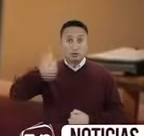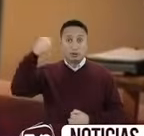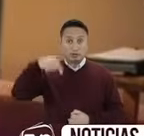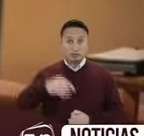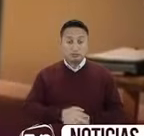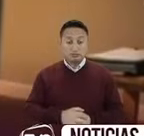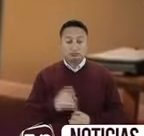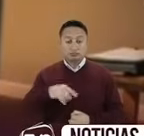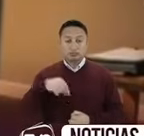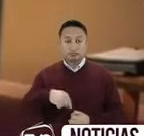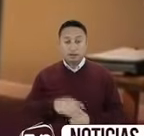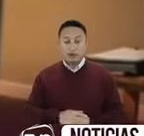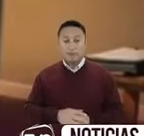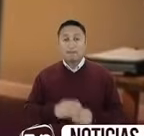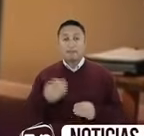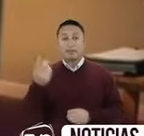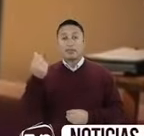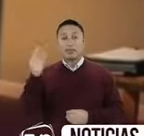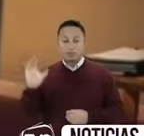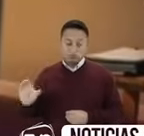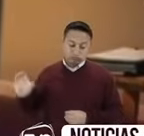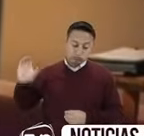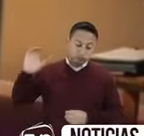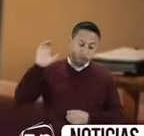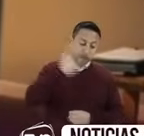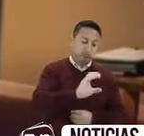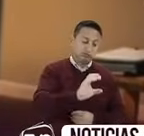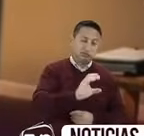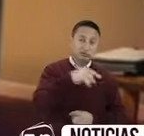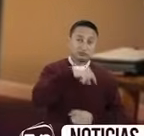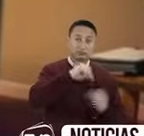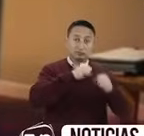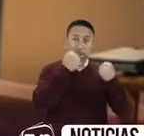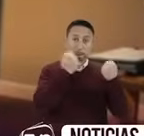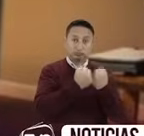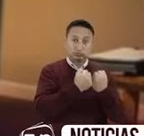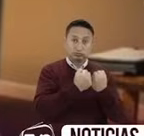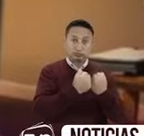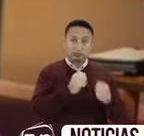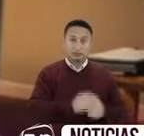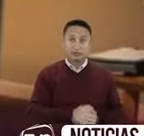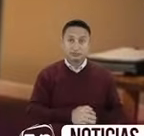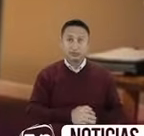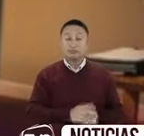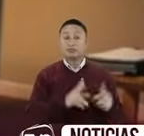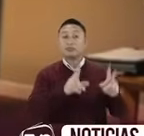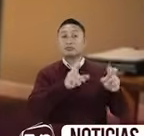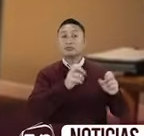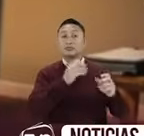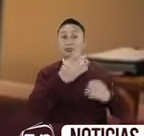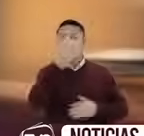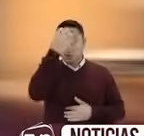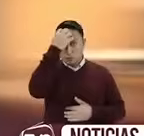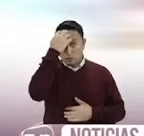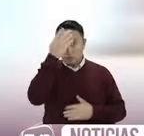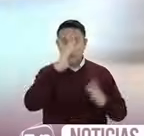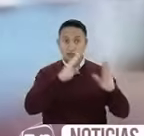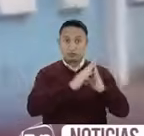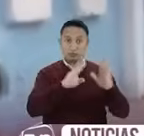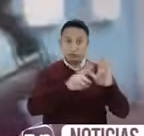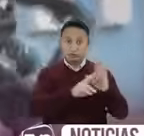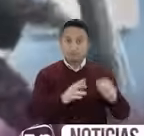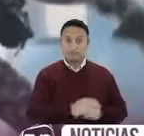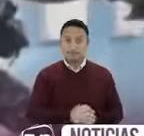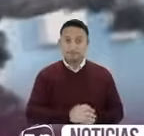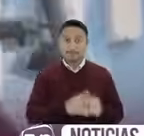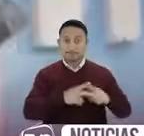invertir en la parte social, en el tema educación, vivienda. Ha empezado el segundo